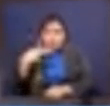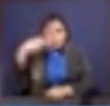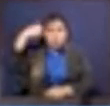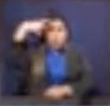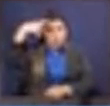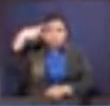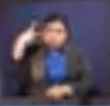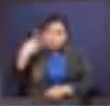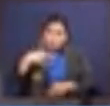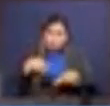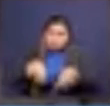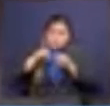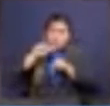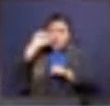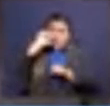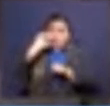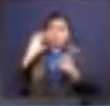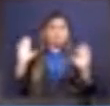luz.